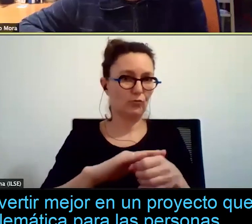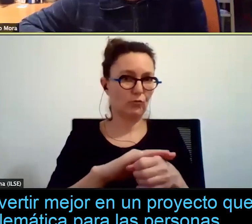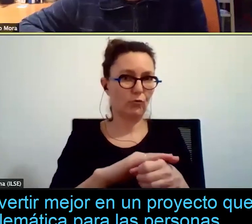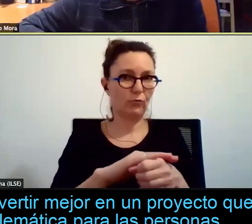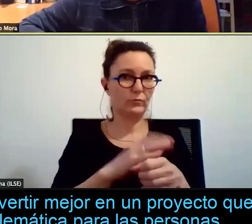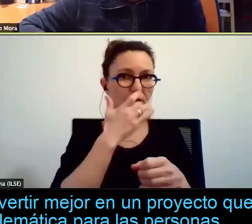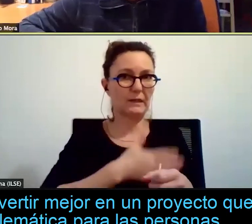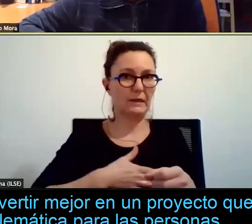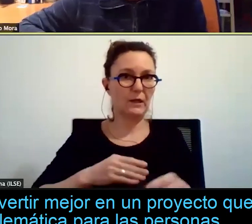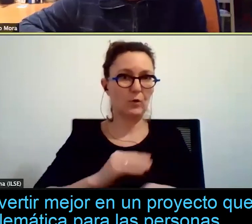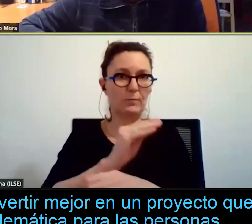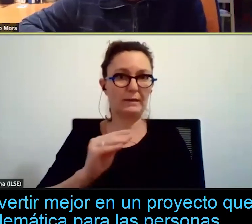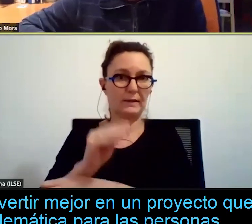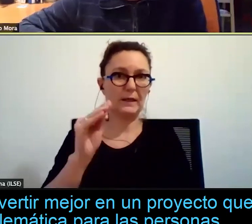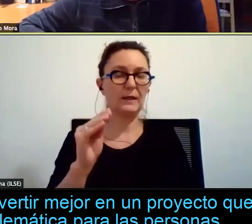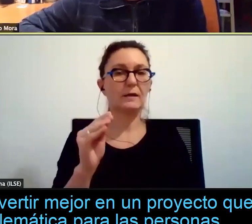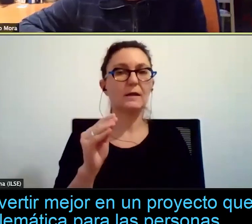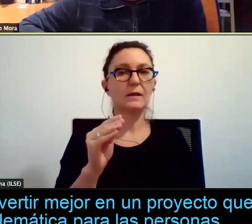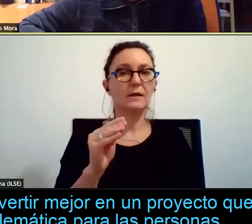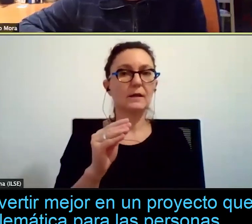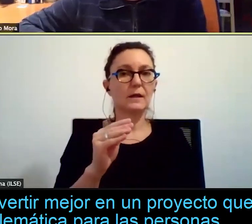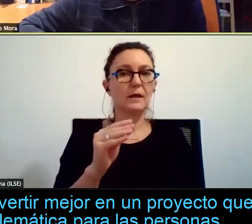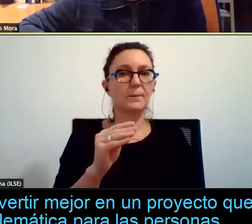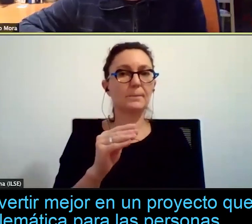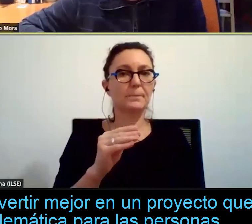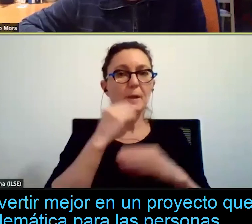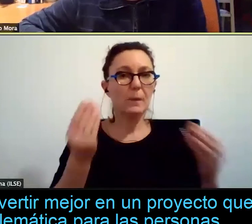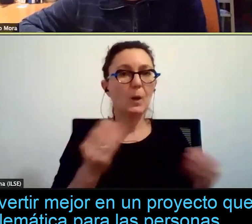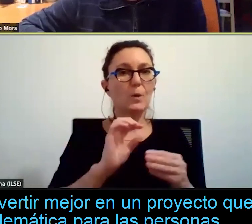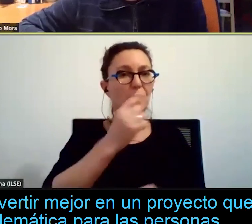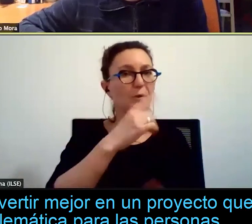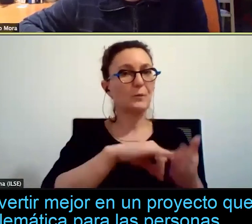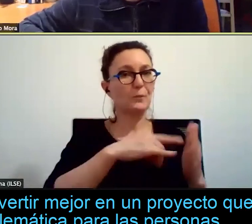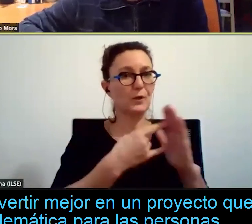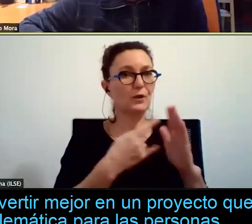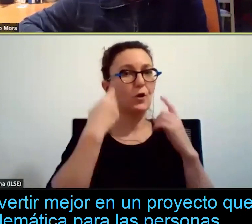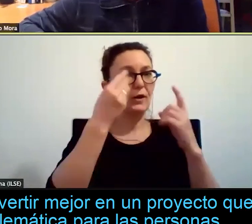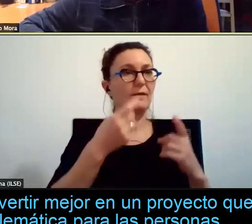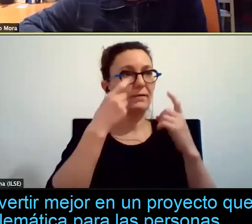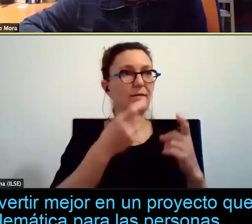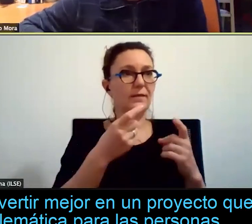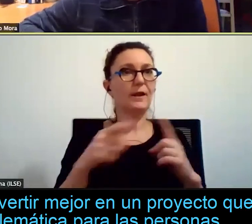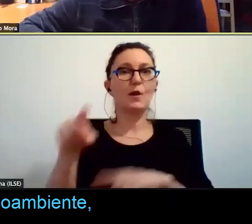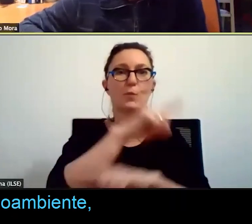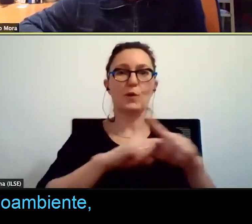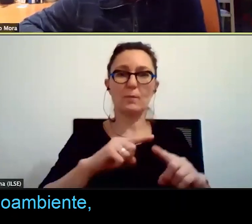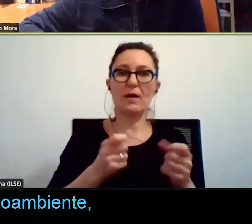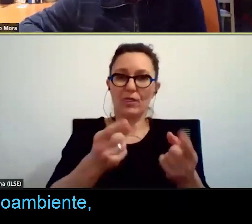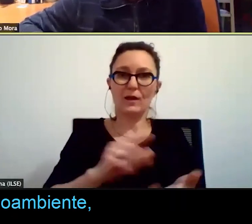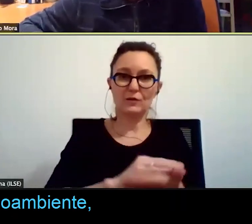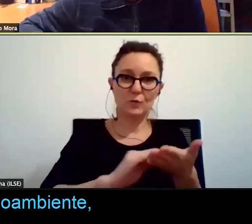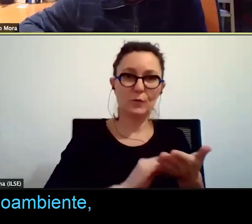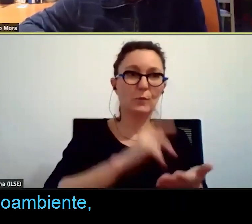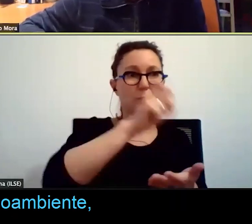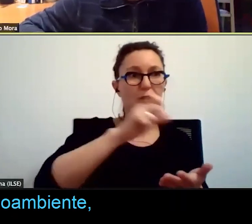quiero invertir, ¿por qué no invertir mejor primero en un proyecto que intente solucionar una problemática, ¿no?, para las personas o para el medio